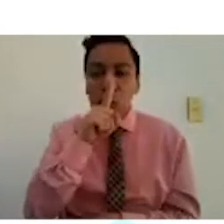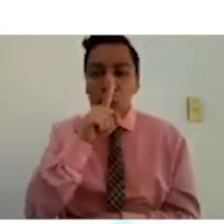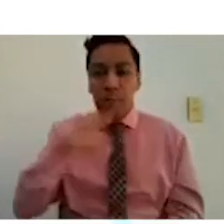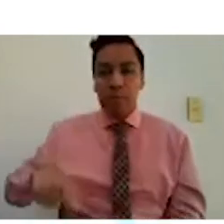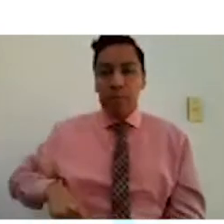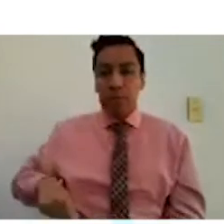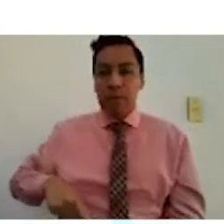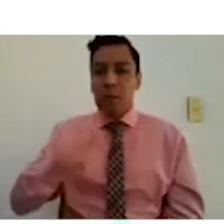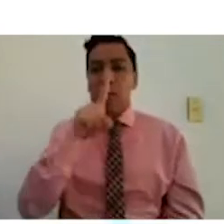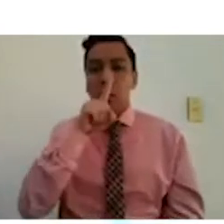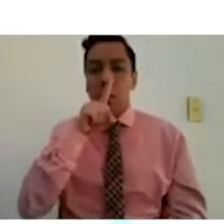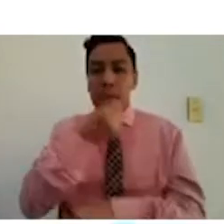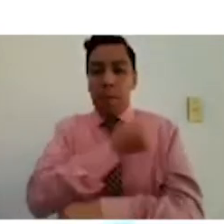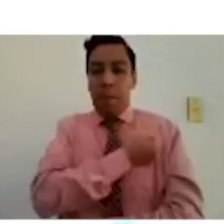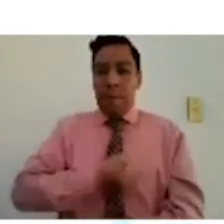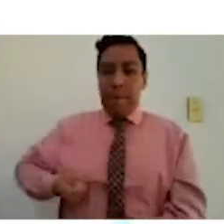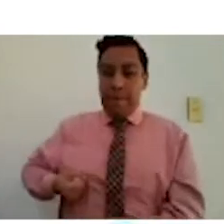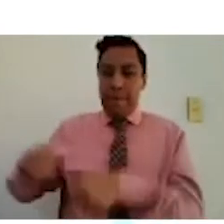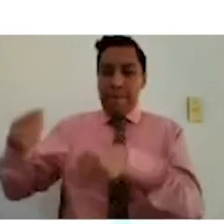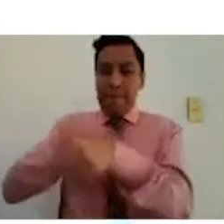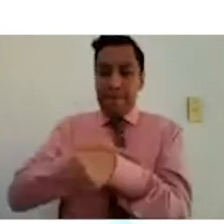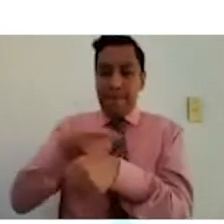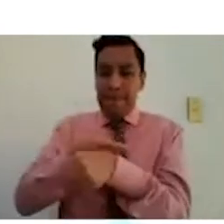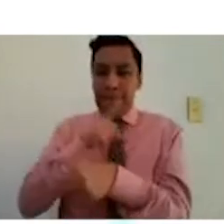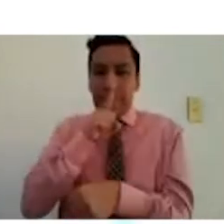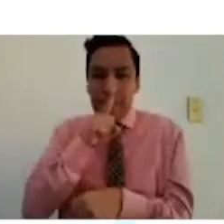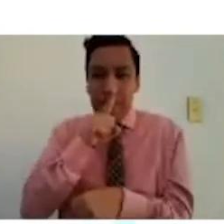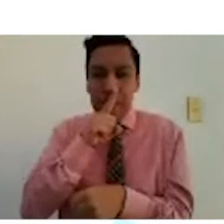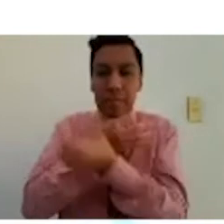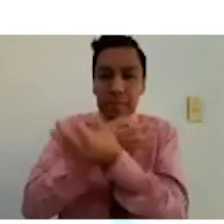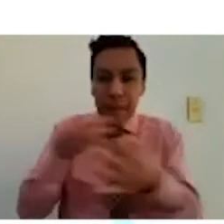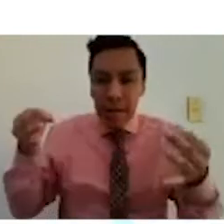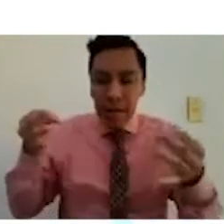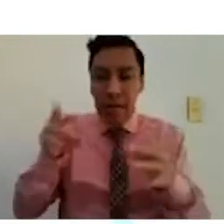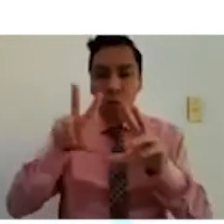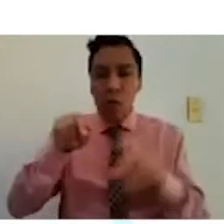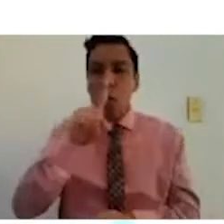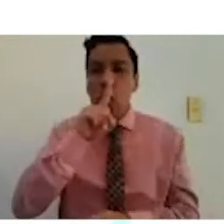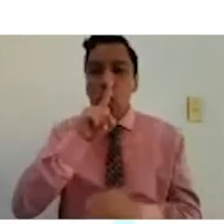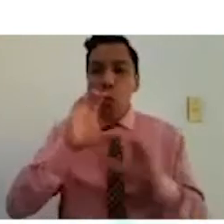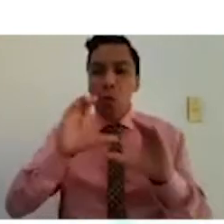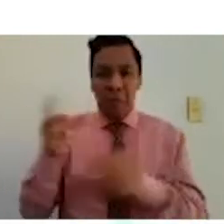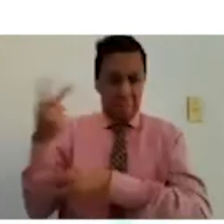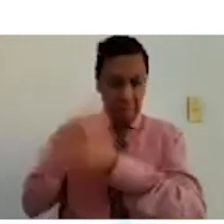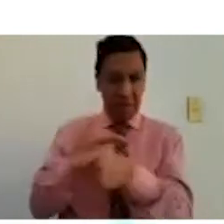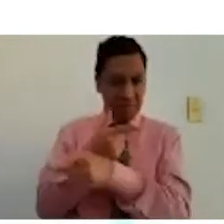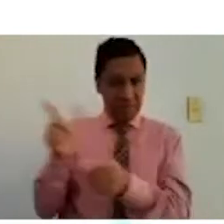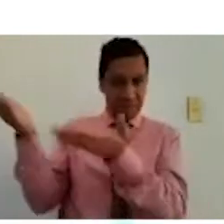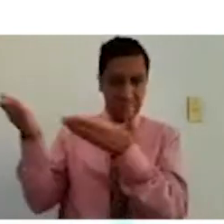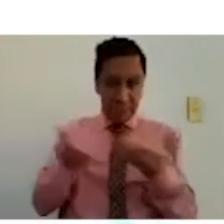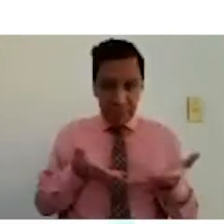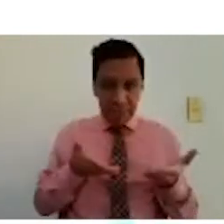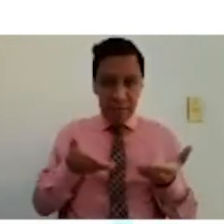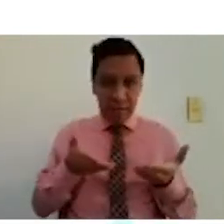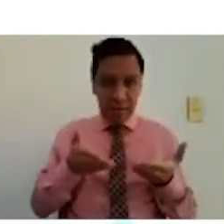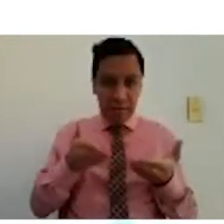Vamos a ocultar, ¿no?, hasta donde se pueda que hay este problema y que lleguen los turistas como este alemán que